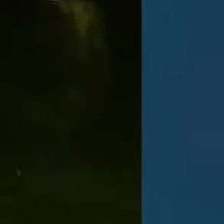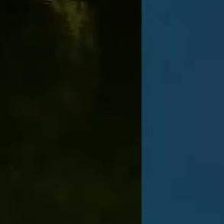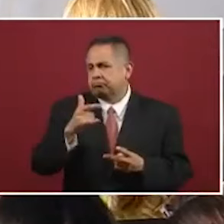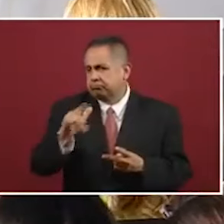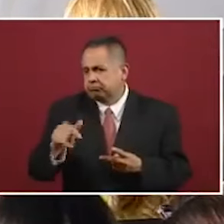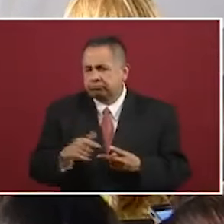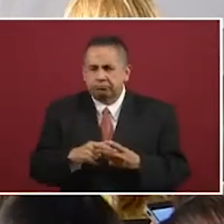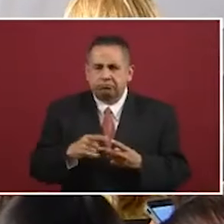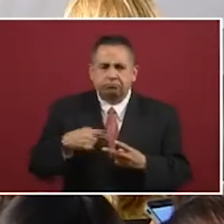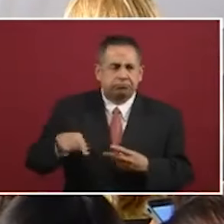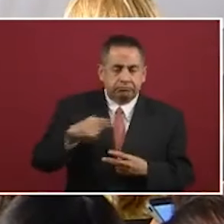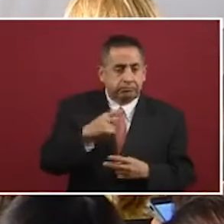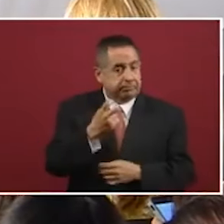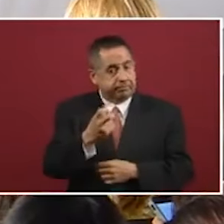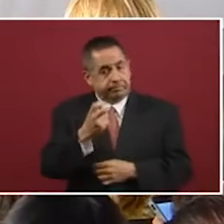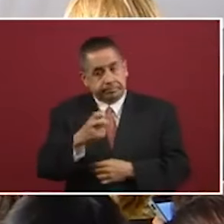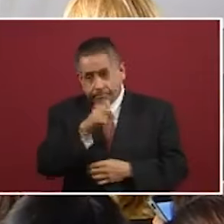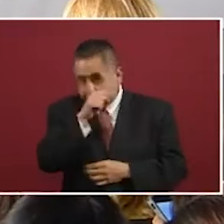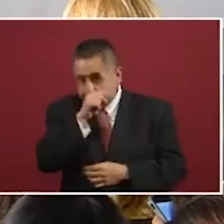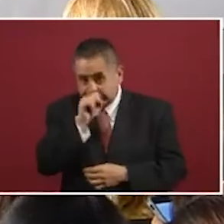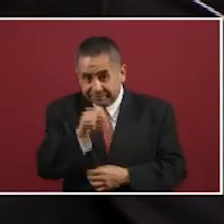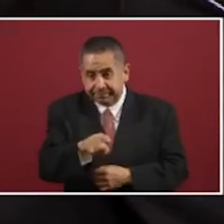sitio. Precisamente ahí,